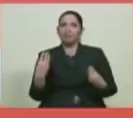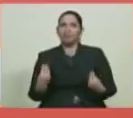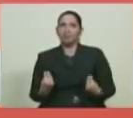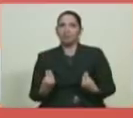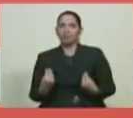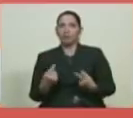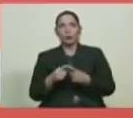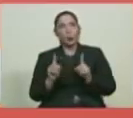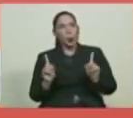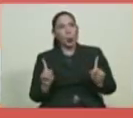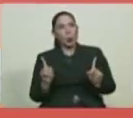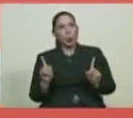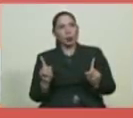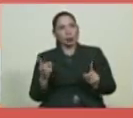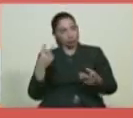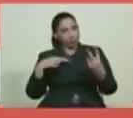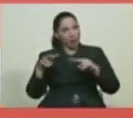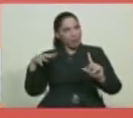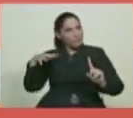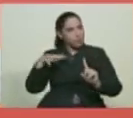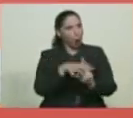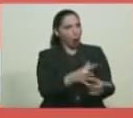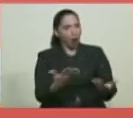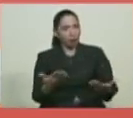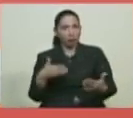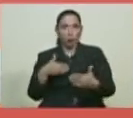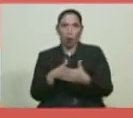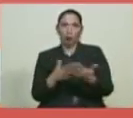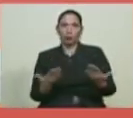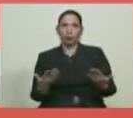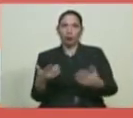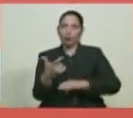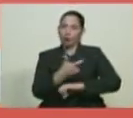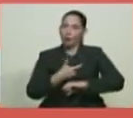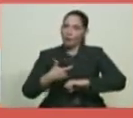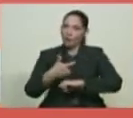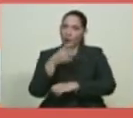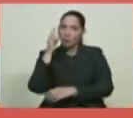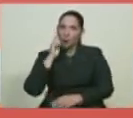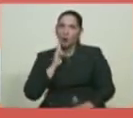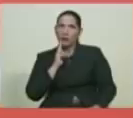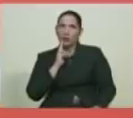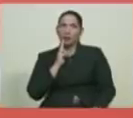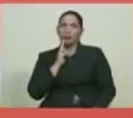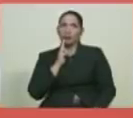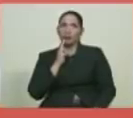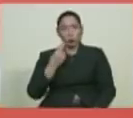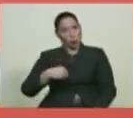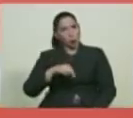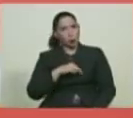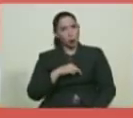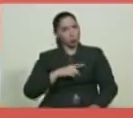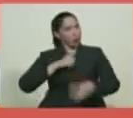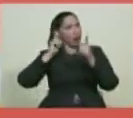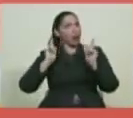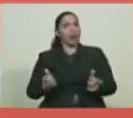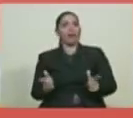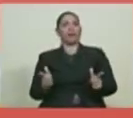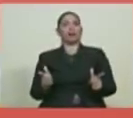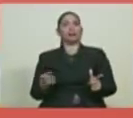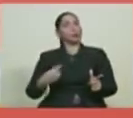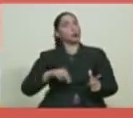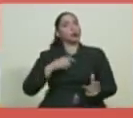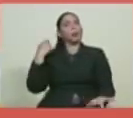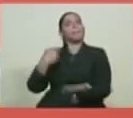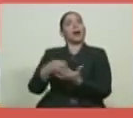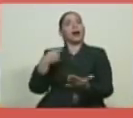otra intención agresiva contra el gobierno bolivariano y el pueblo de Venezuela, porque nosotros decidimos ser libres. Bueno, tendremos que pagar